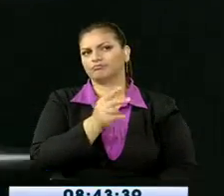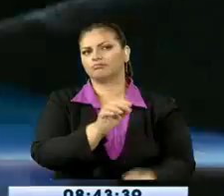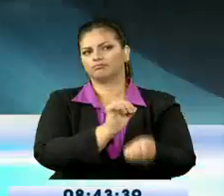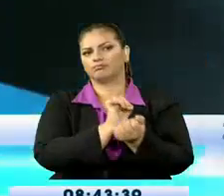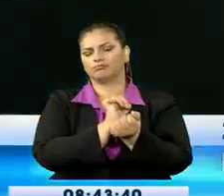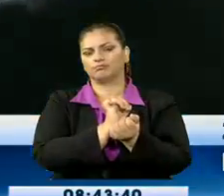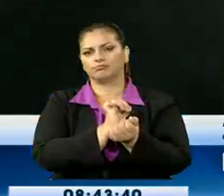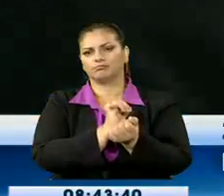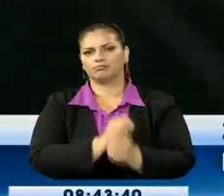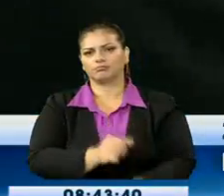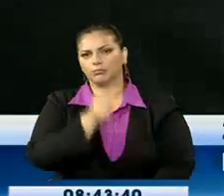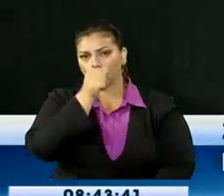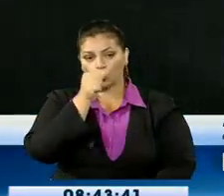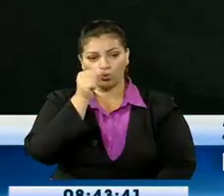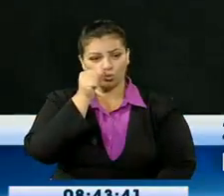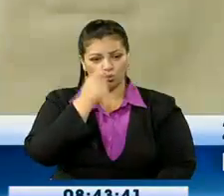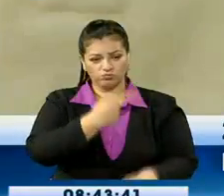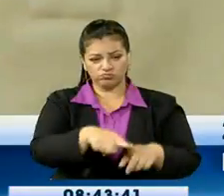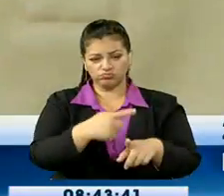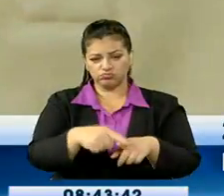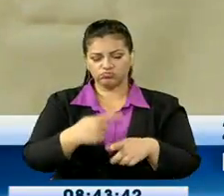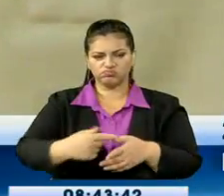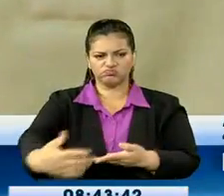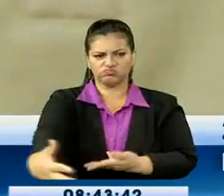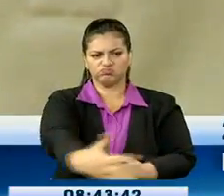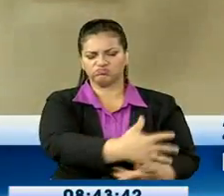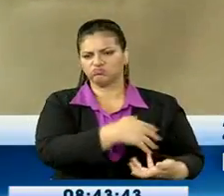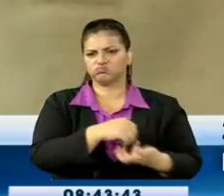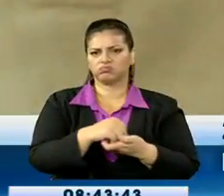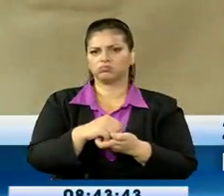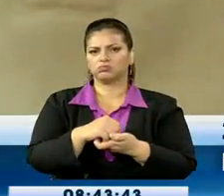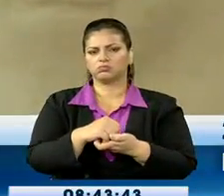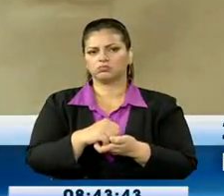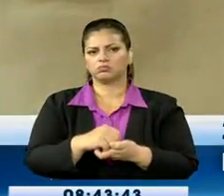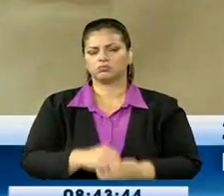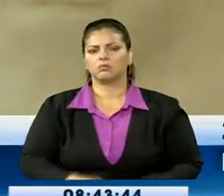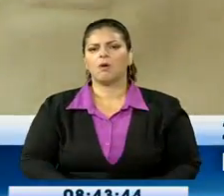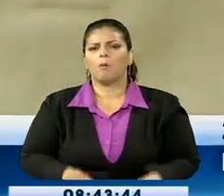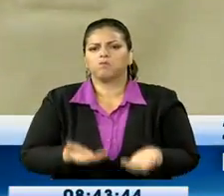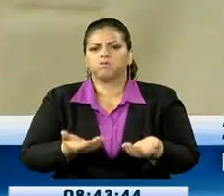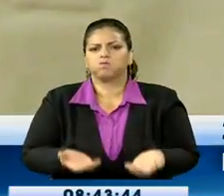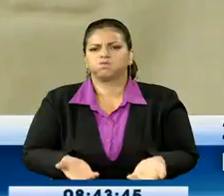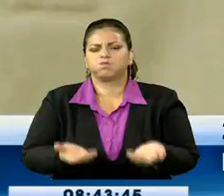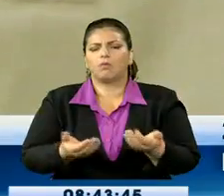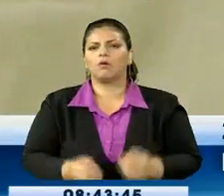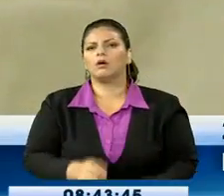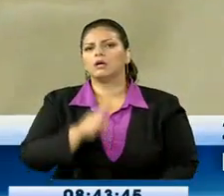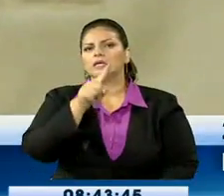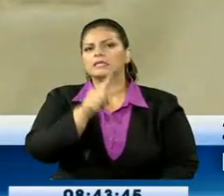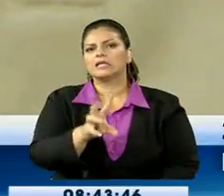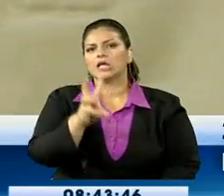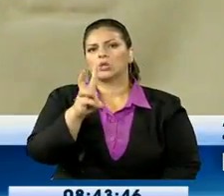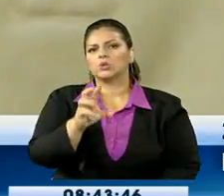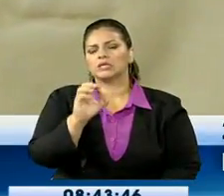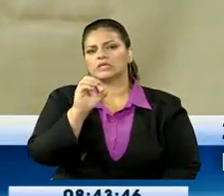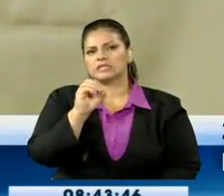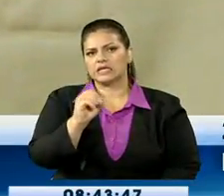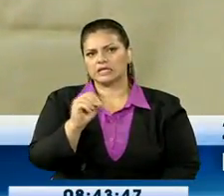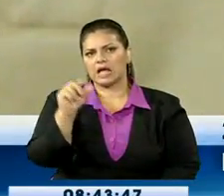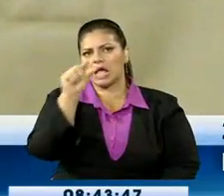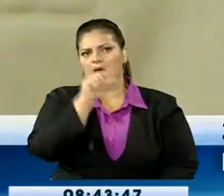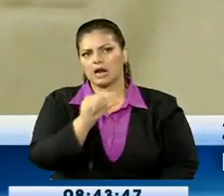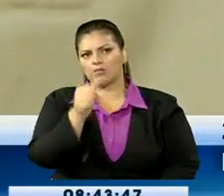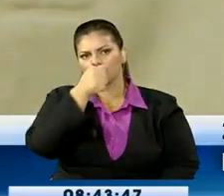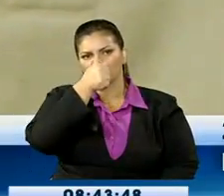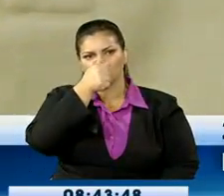como también las sustancias sujetas a fiscalización, con una cantidad de 160 gramos aproximadamente de